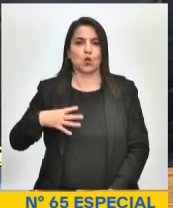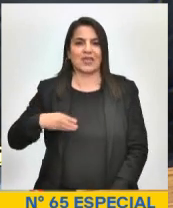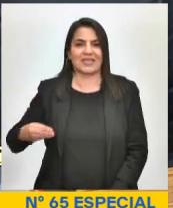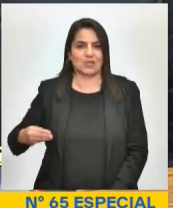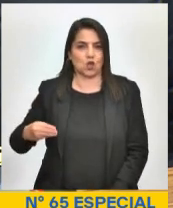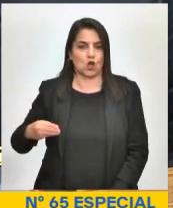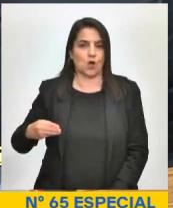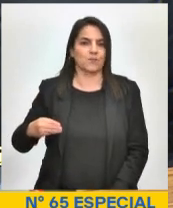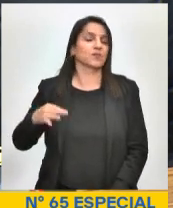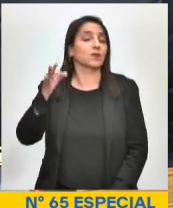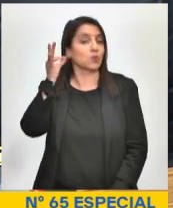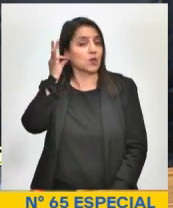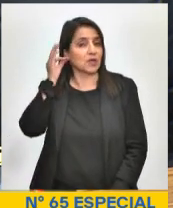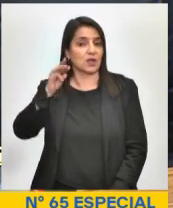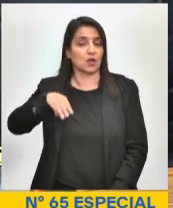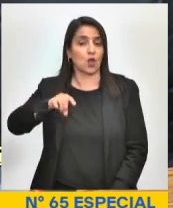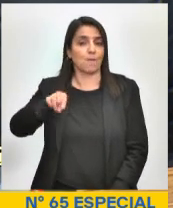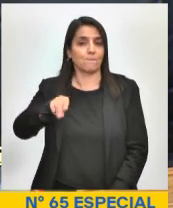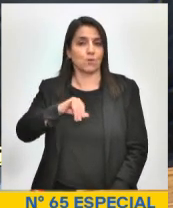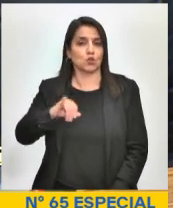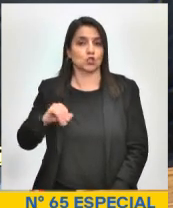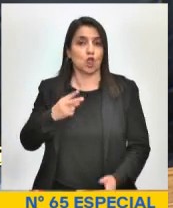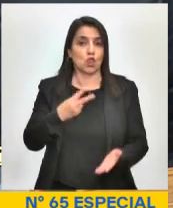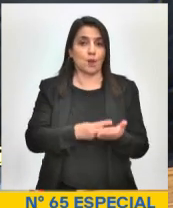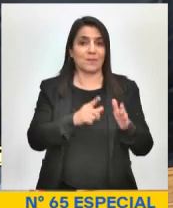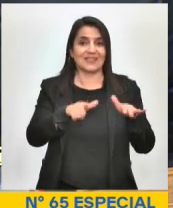Muñoz, entre el 2017 y la actualidad.